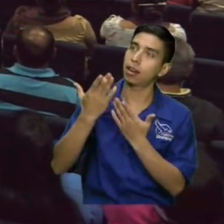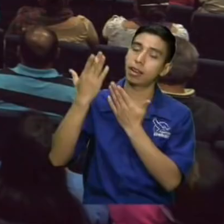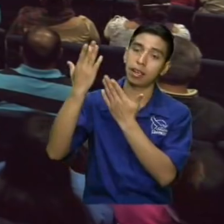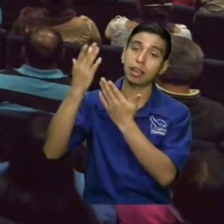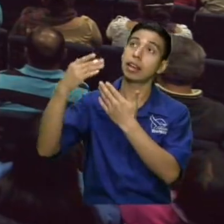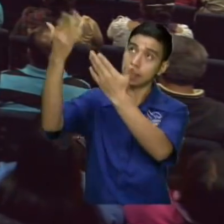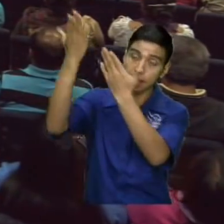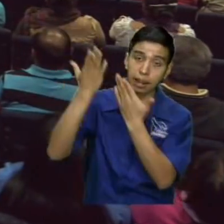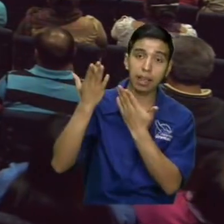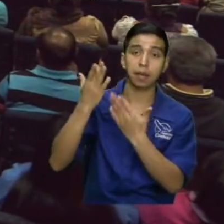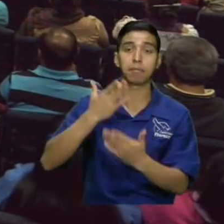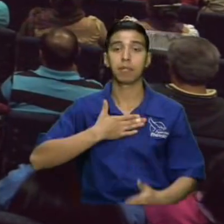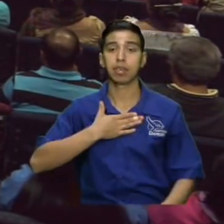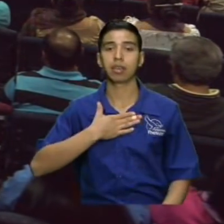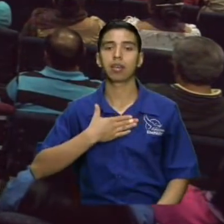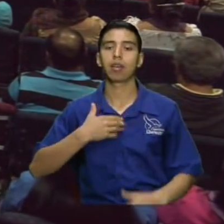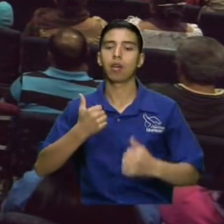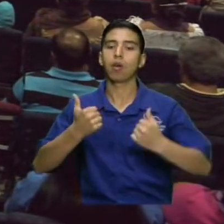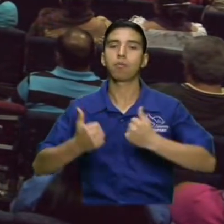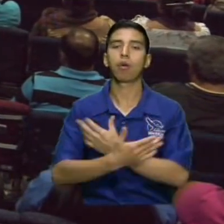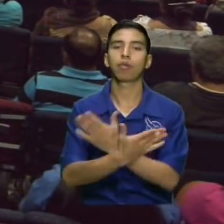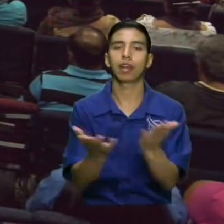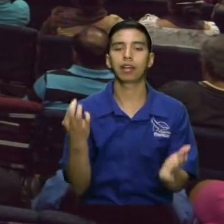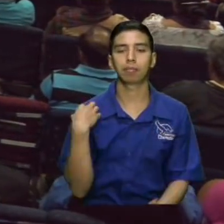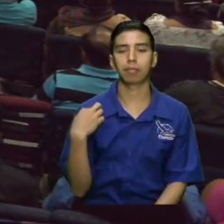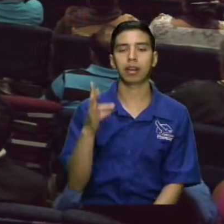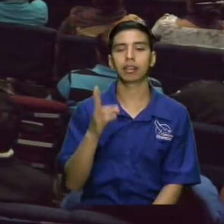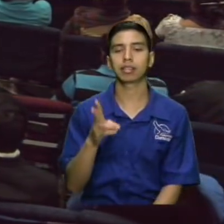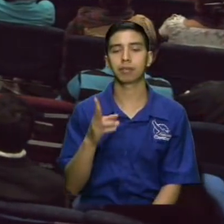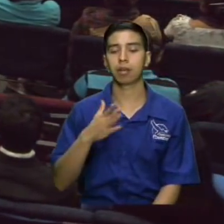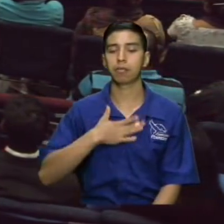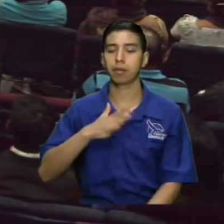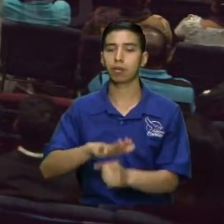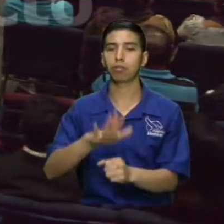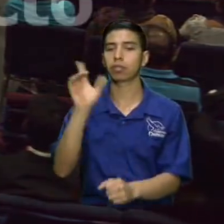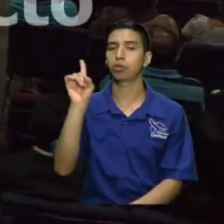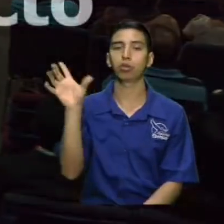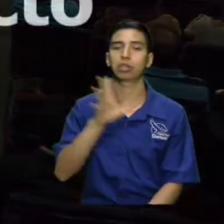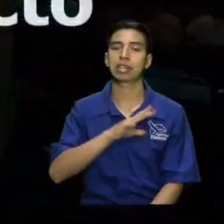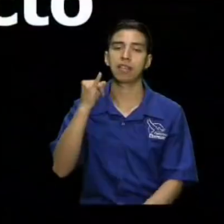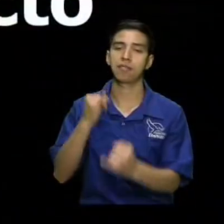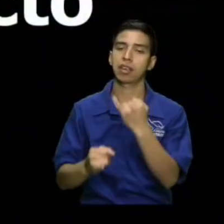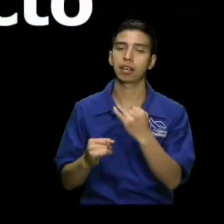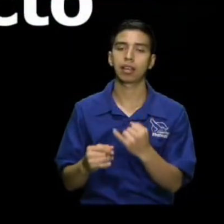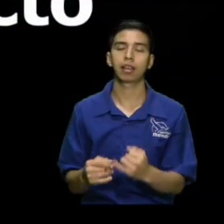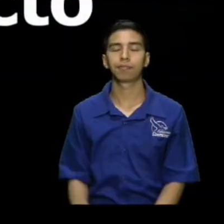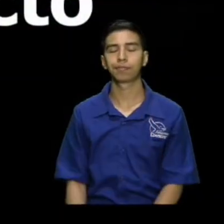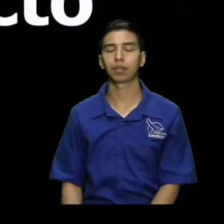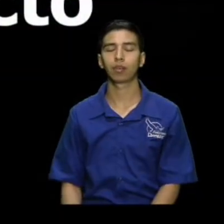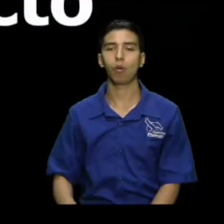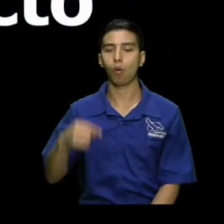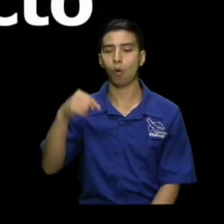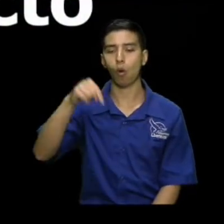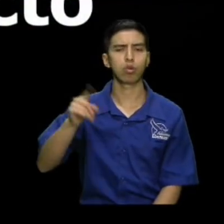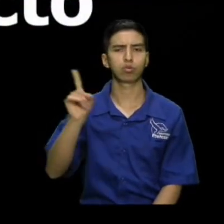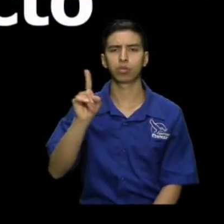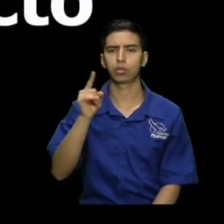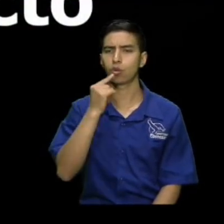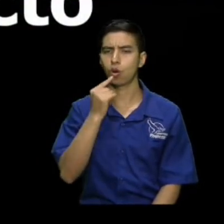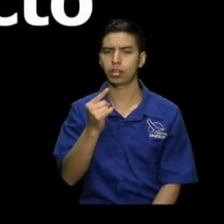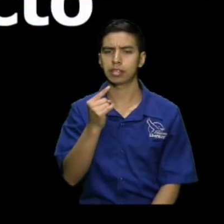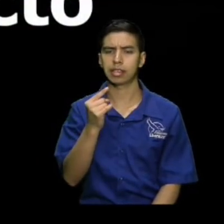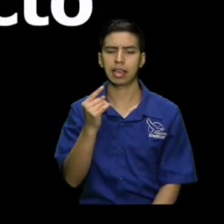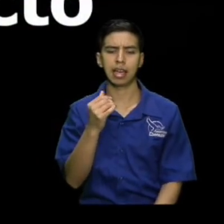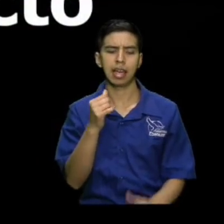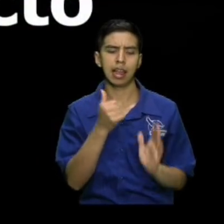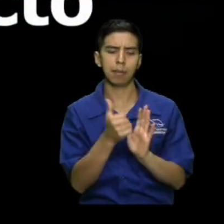él nunca tendrá fin. Entonces, para averiguar de quién estamos hablando, hoy no voy a leer el